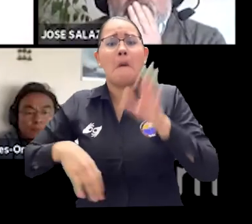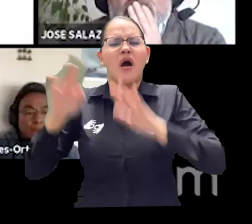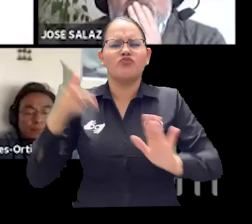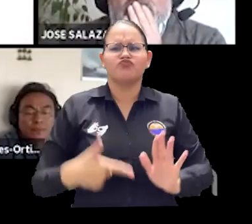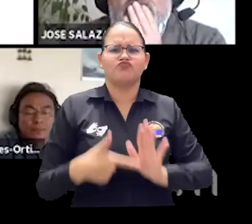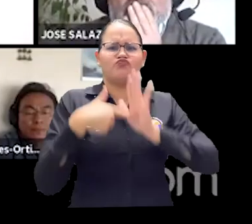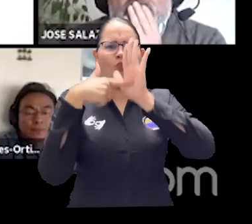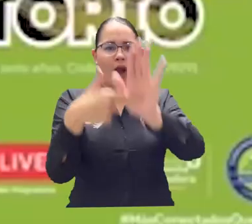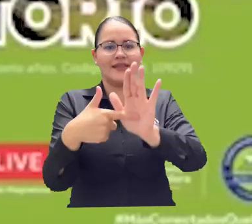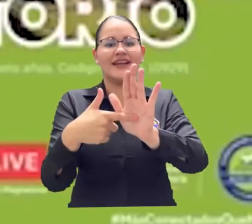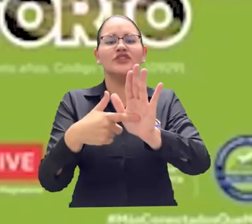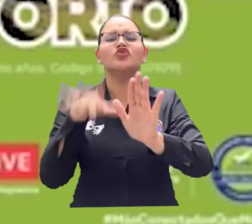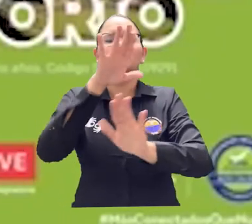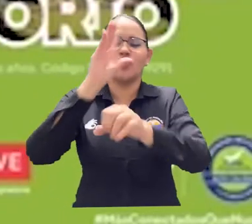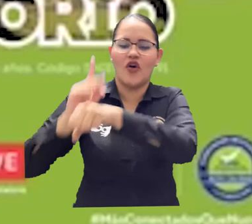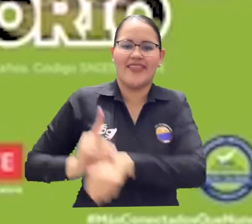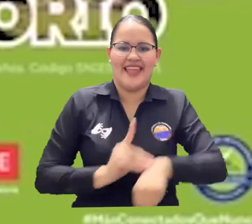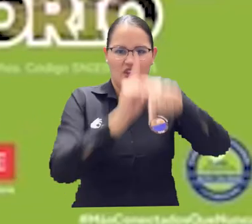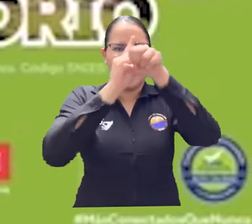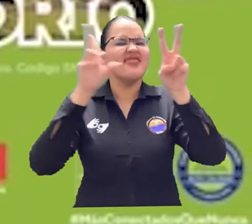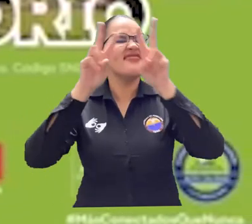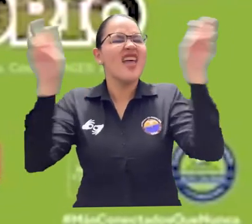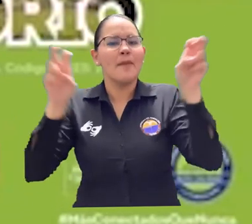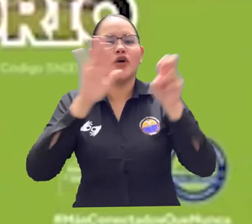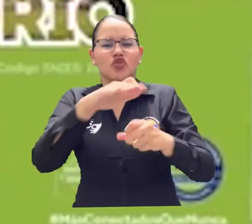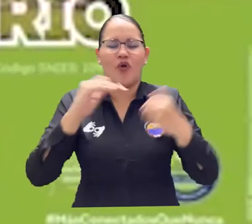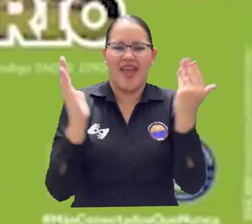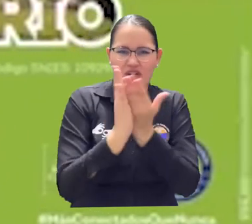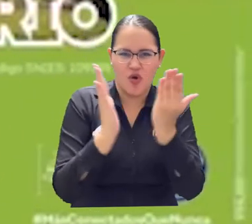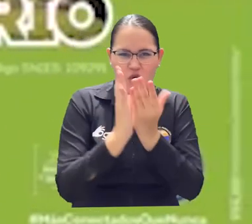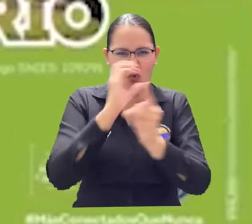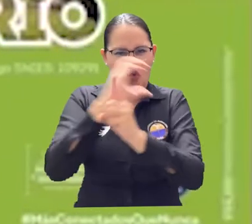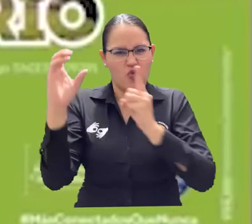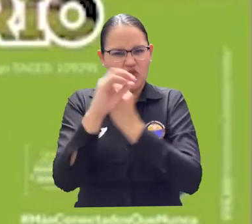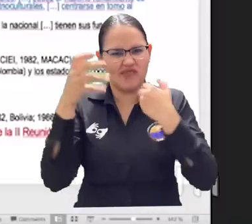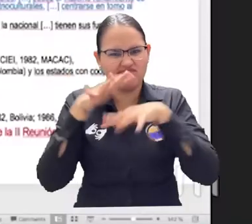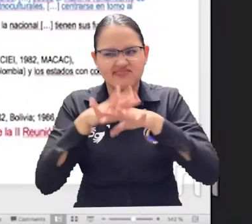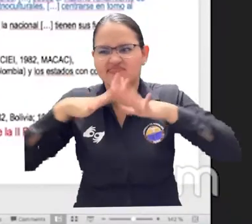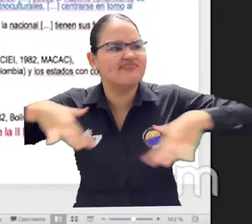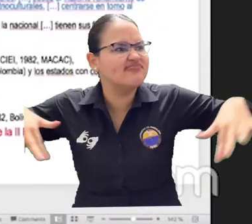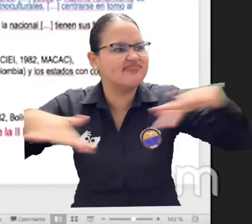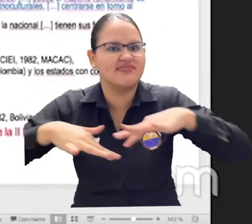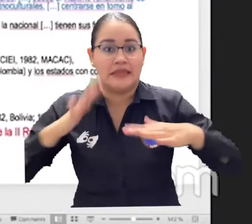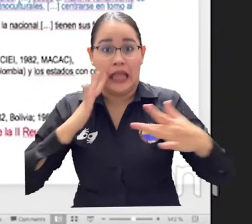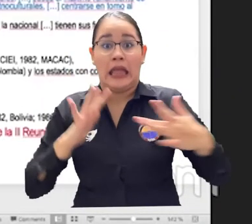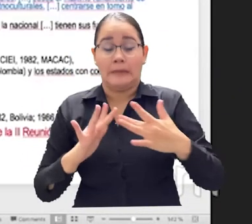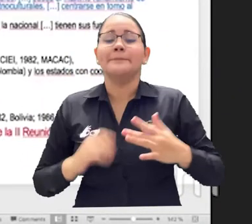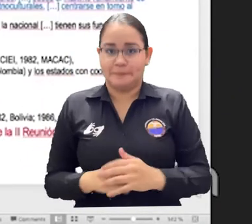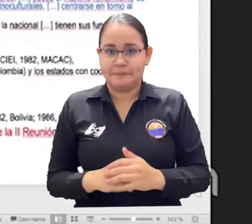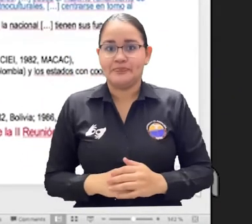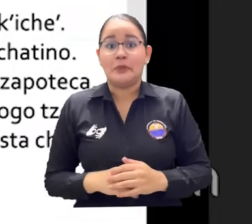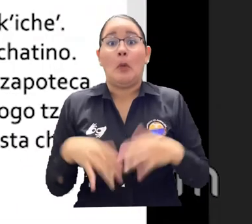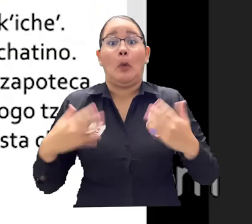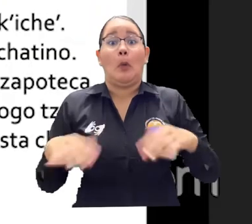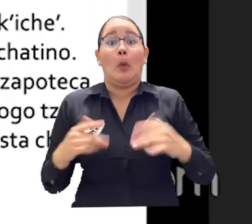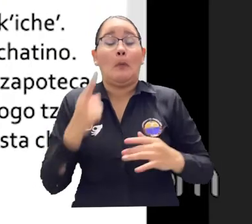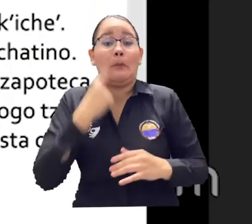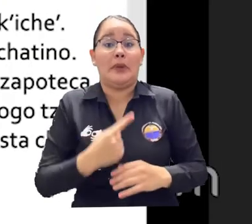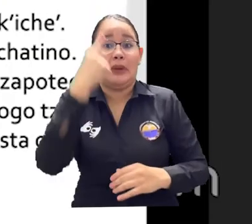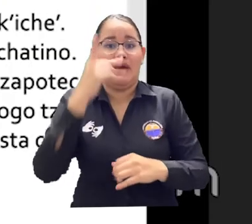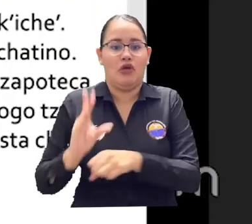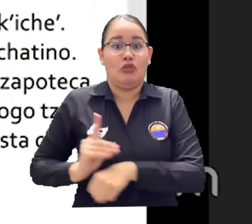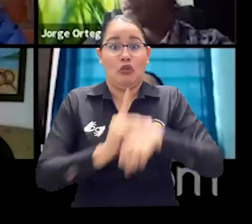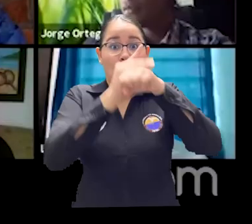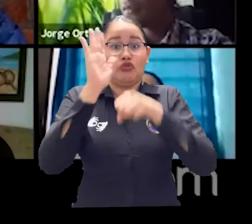realizó el lanzamiento oficial del Doctorado en Educación, Interculturalidad y Territorio, el primer programa doctoral propio que oferta la